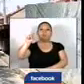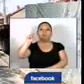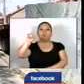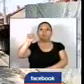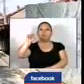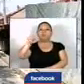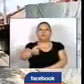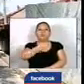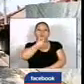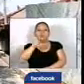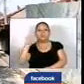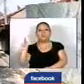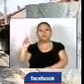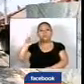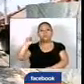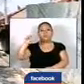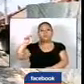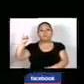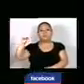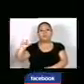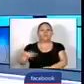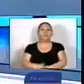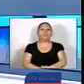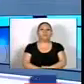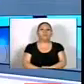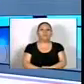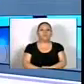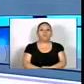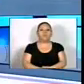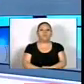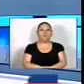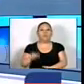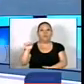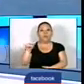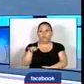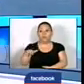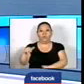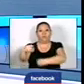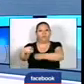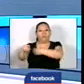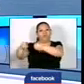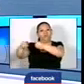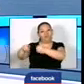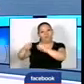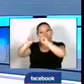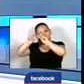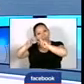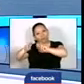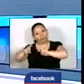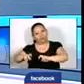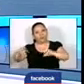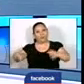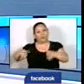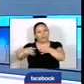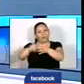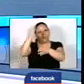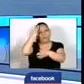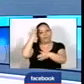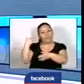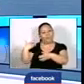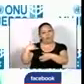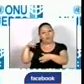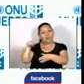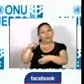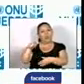informó Crisia Rodríguez. Y el Centro de Derechos Reproductivos y la Colectiva Feminista para el Desarrollo